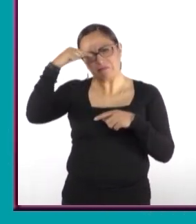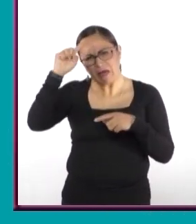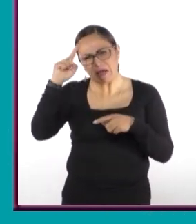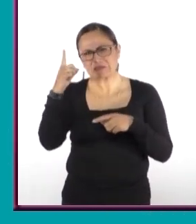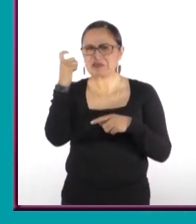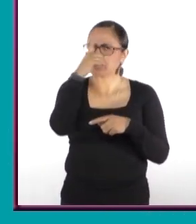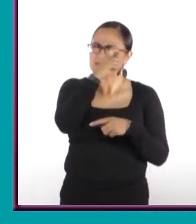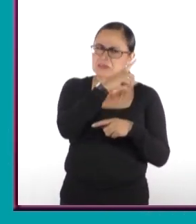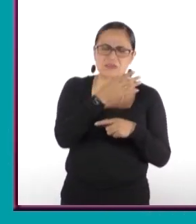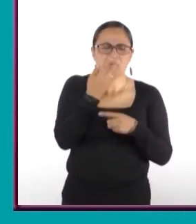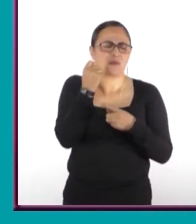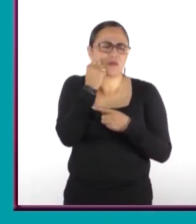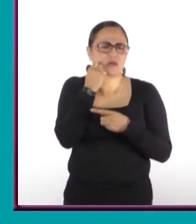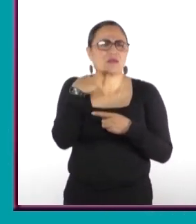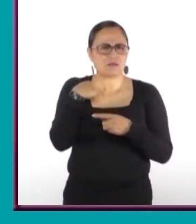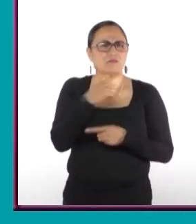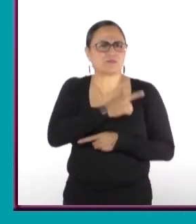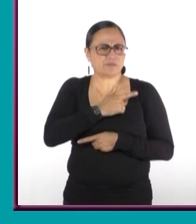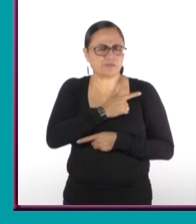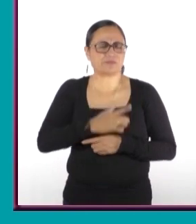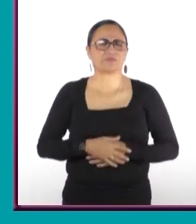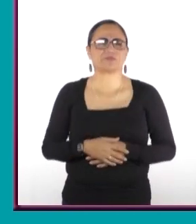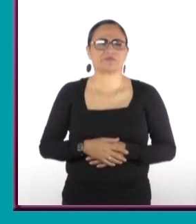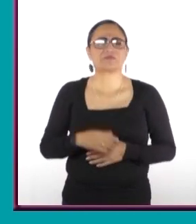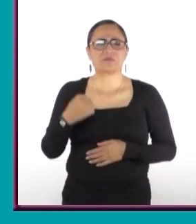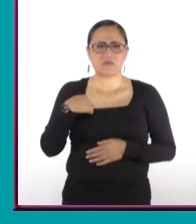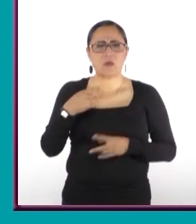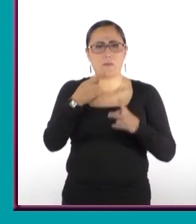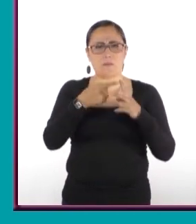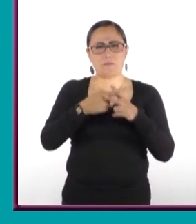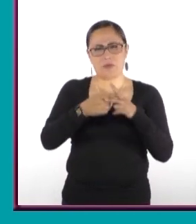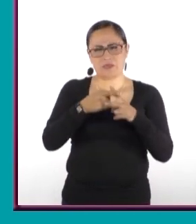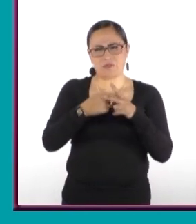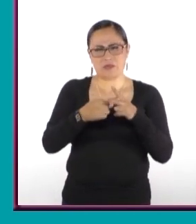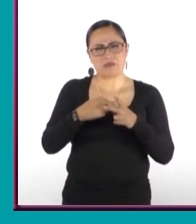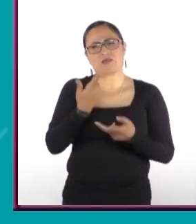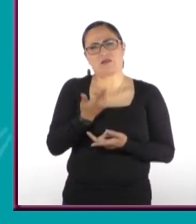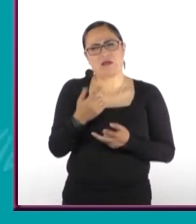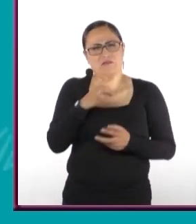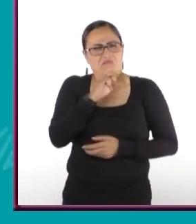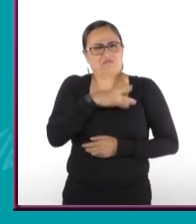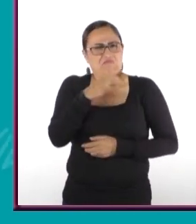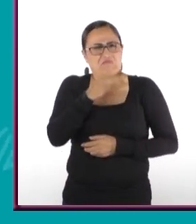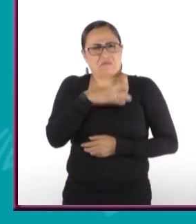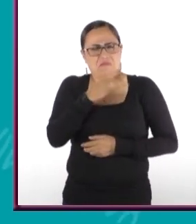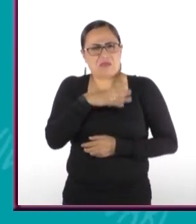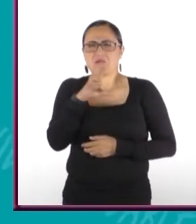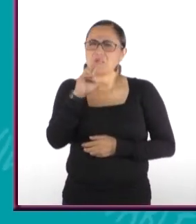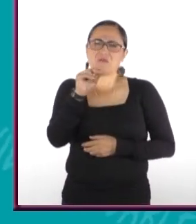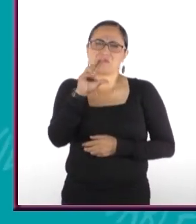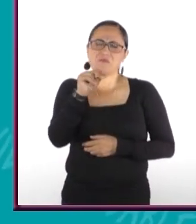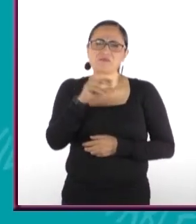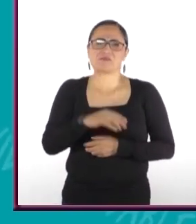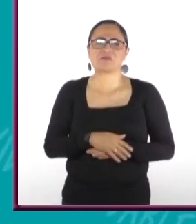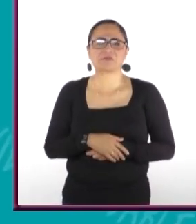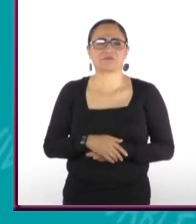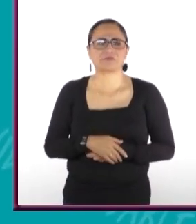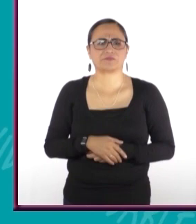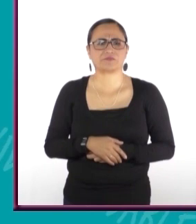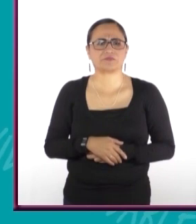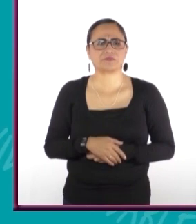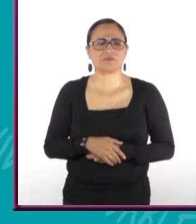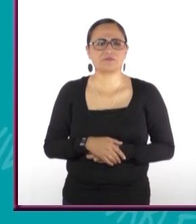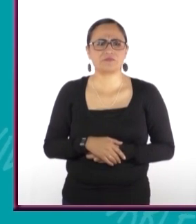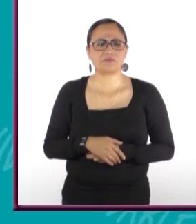dan miedo. No me da miedo las matemáticas. De hecho, para mí es una forma